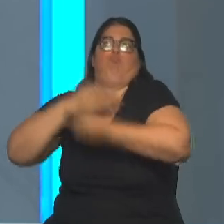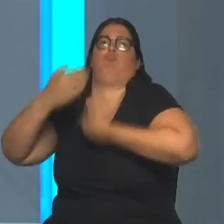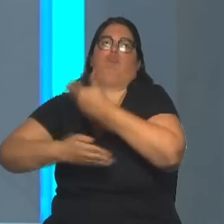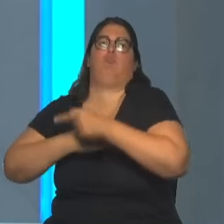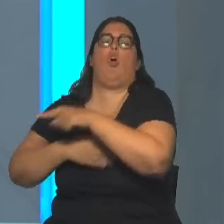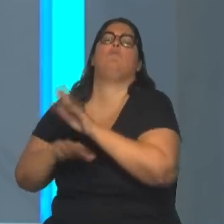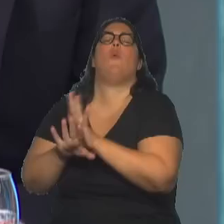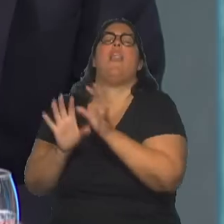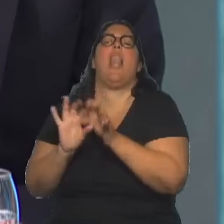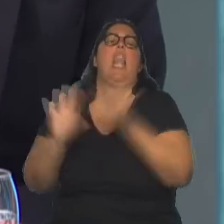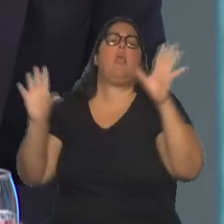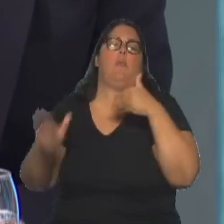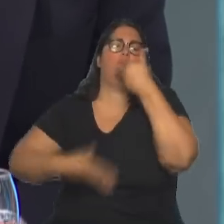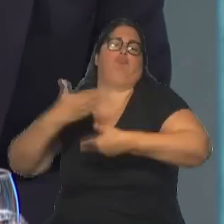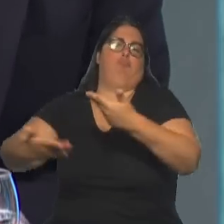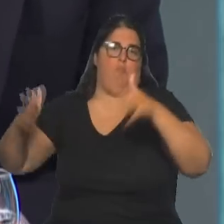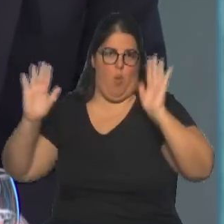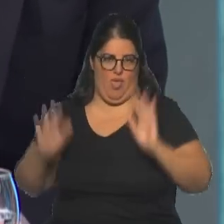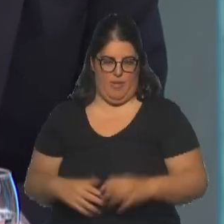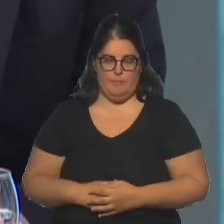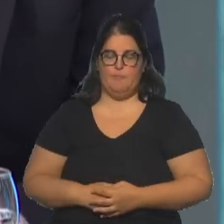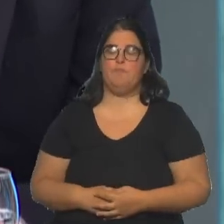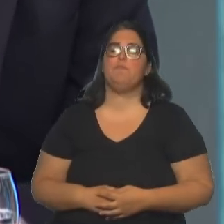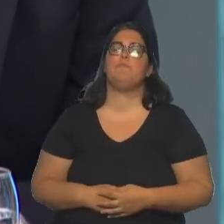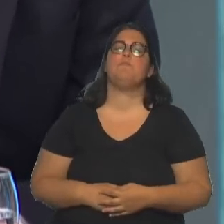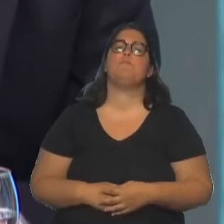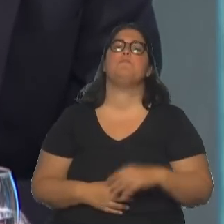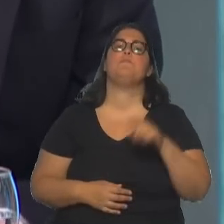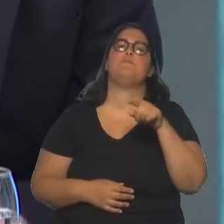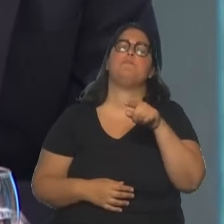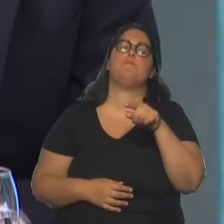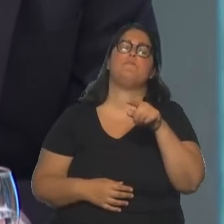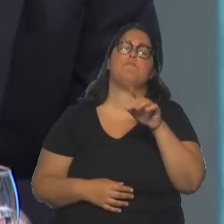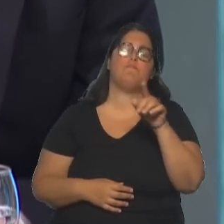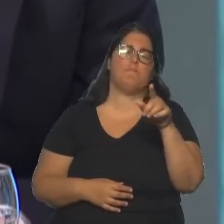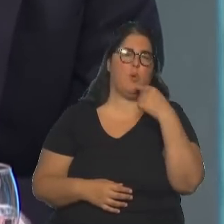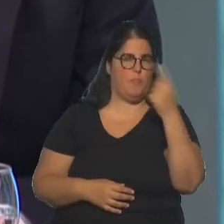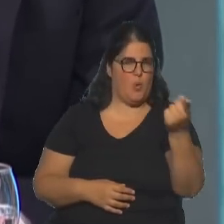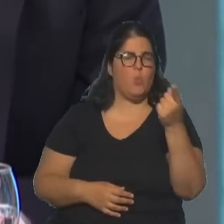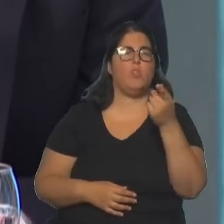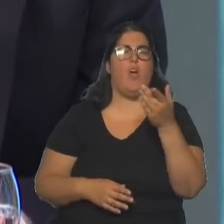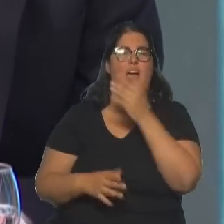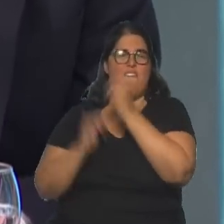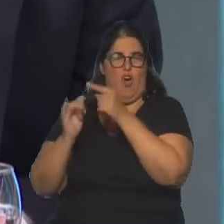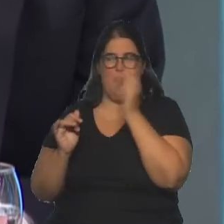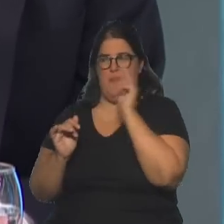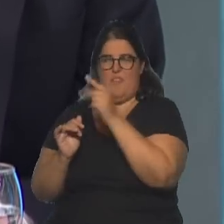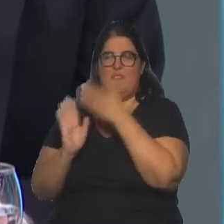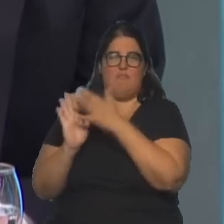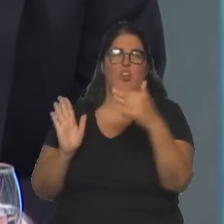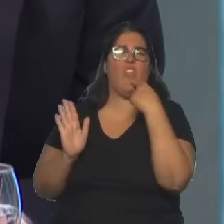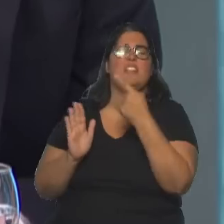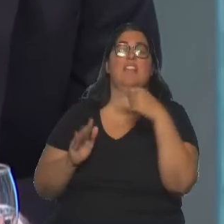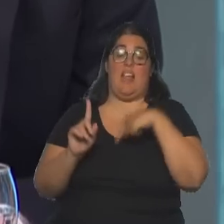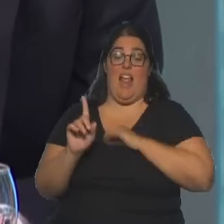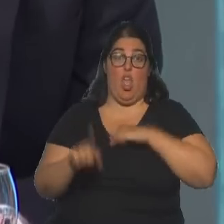cadenas rotas. Jorge, ¿y hasta dónde las elecciones, que mencionábamos en el informe, hay elecciones en enero del 24